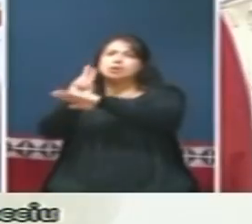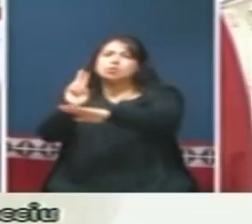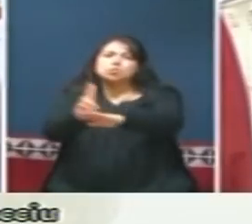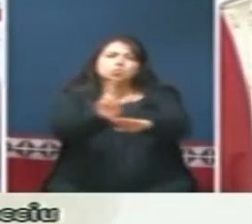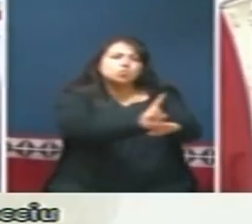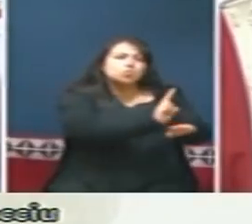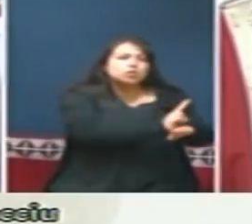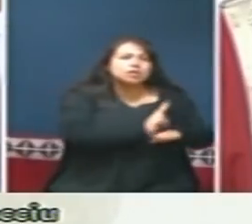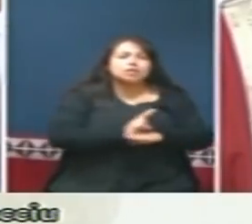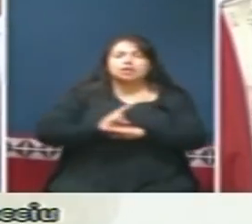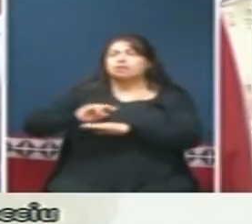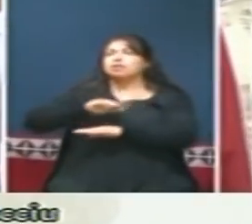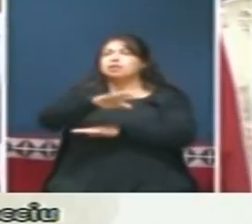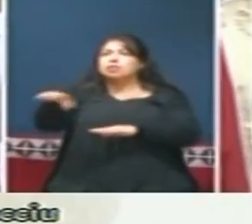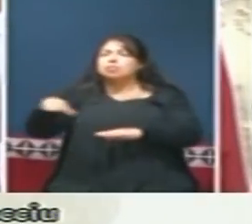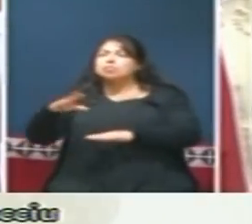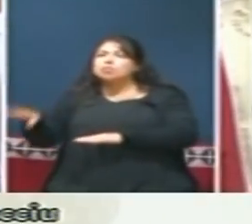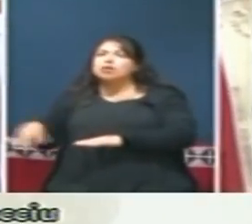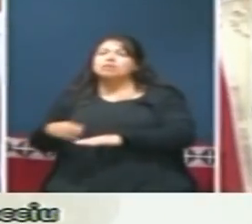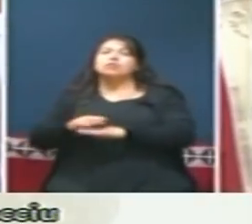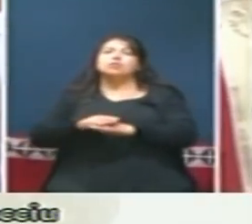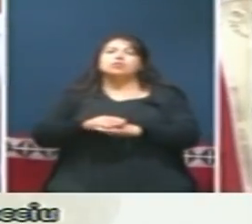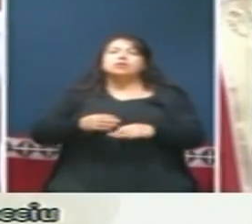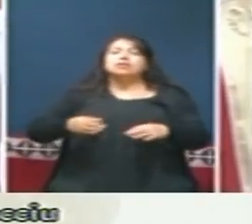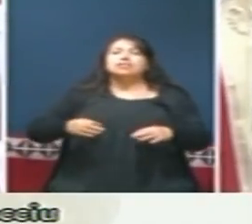su perfección por la caridad.